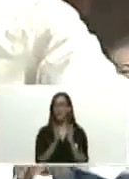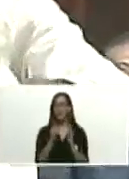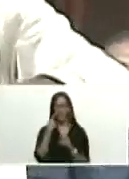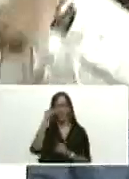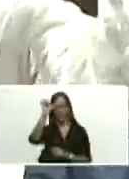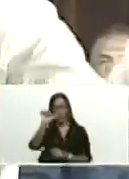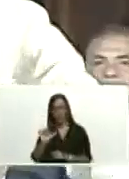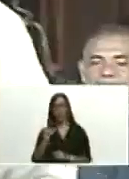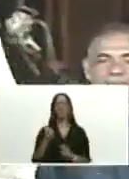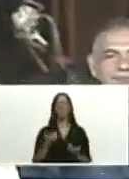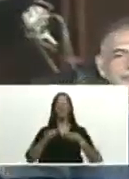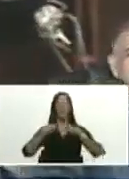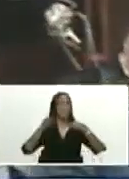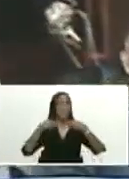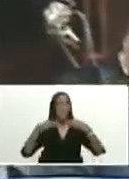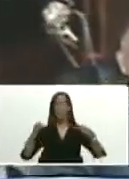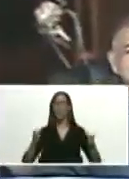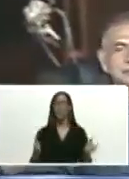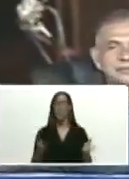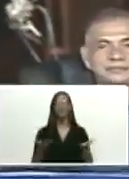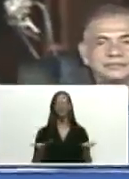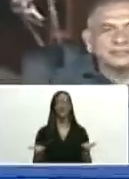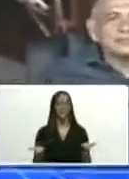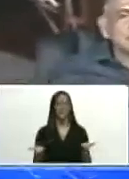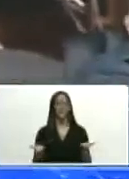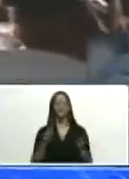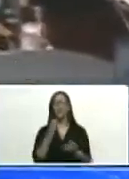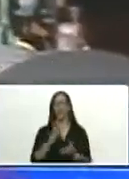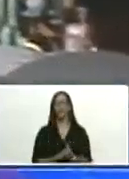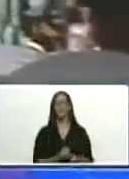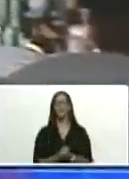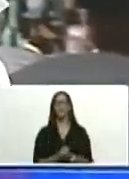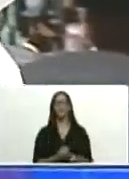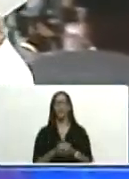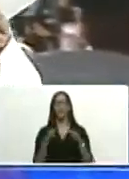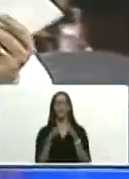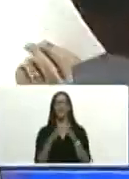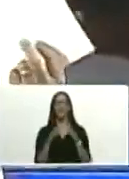lo ven por ahí y lo reproducen Ah bueno compañero